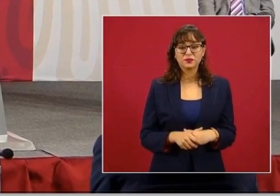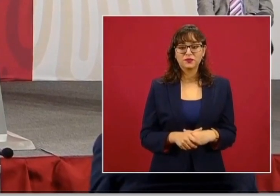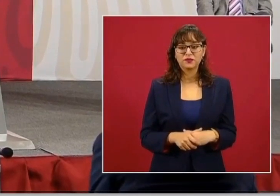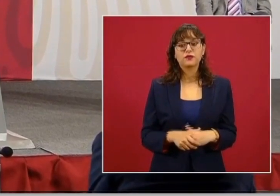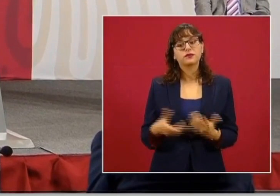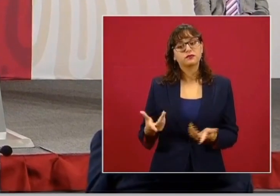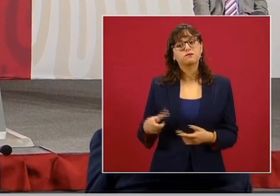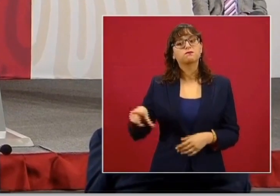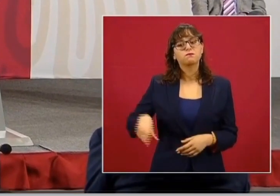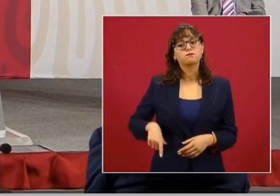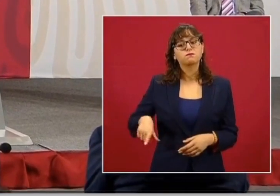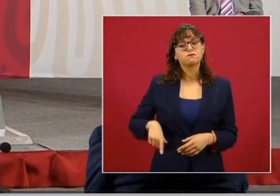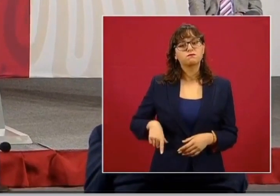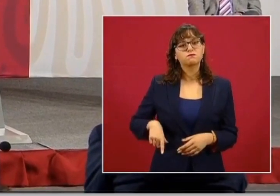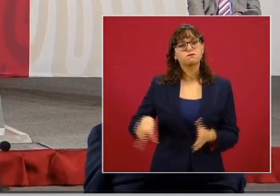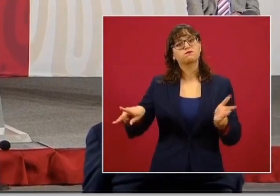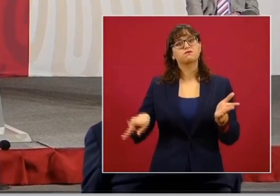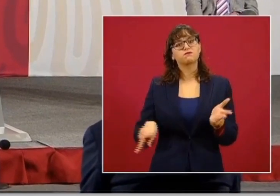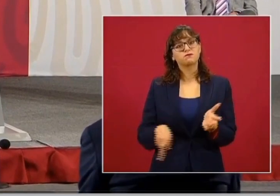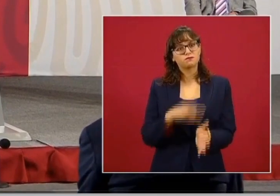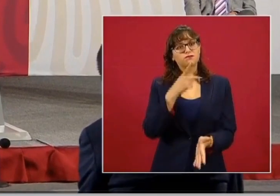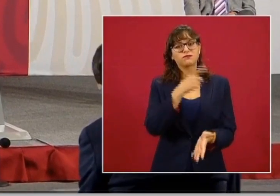Pasa el tiempo,